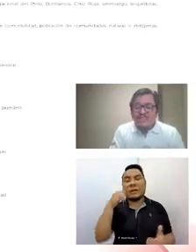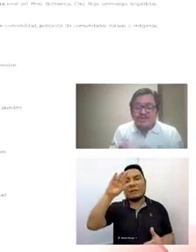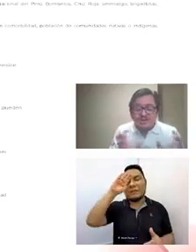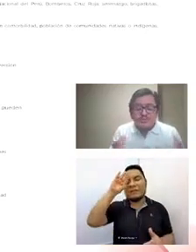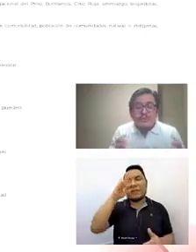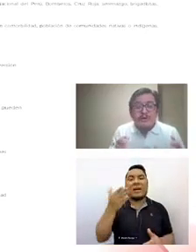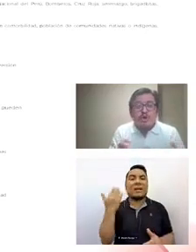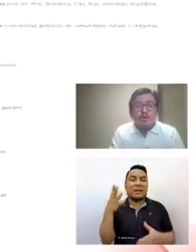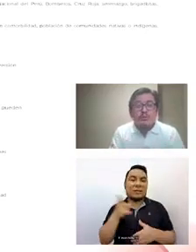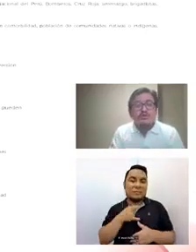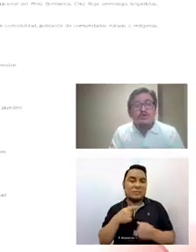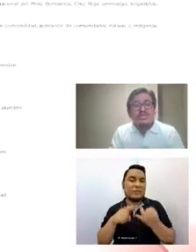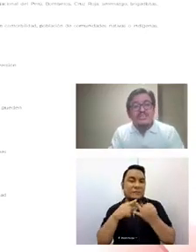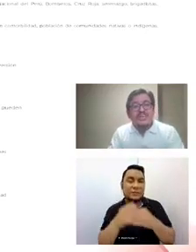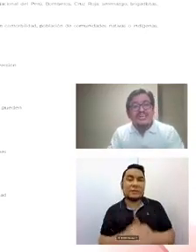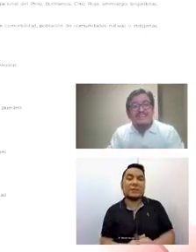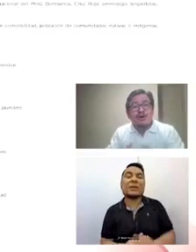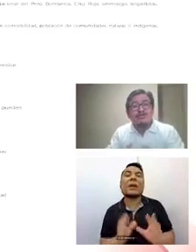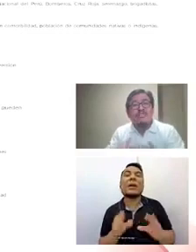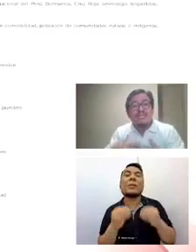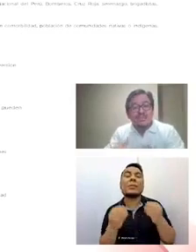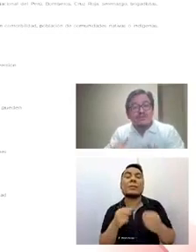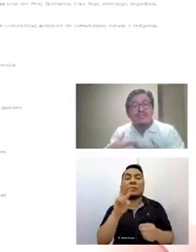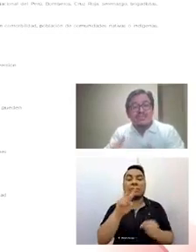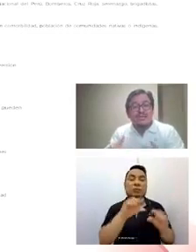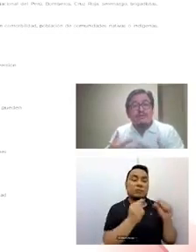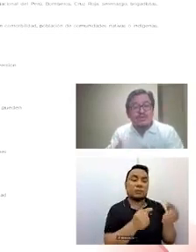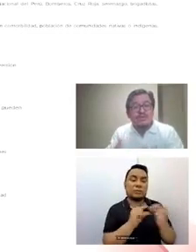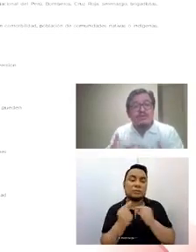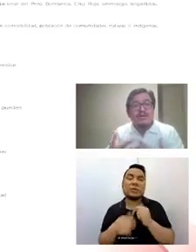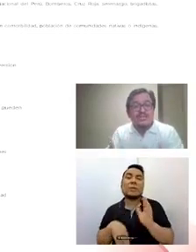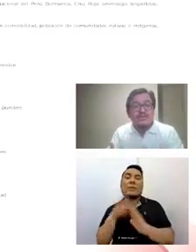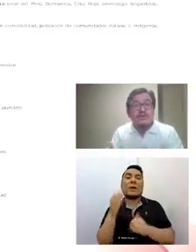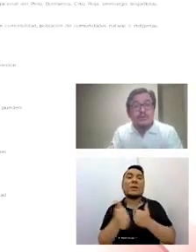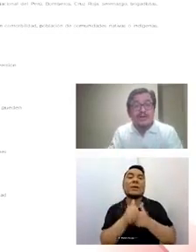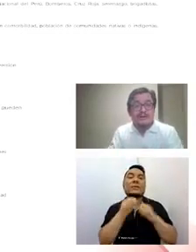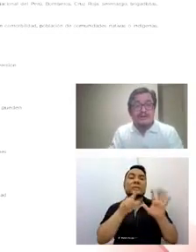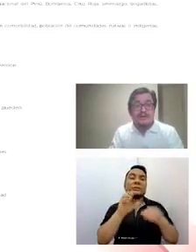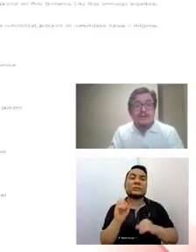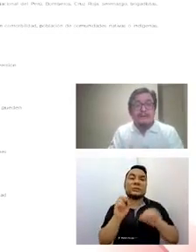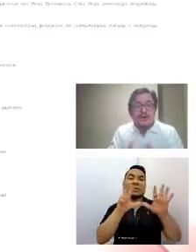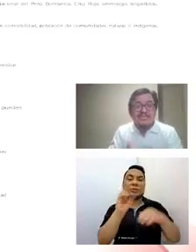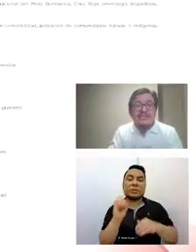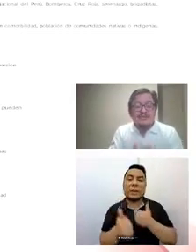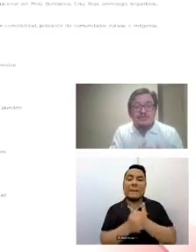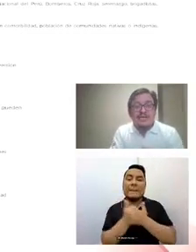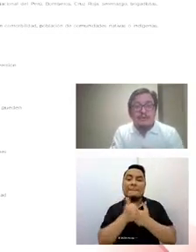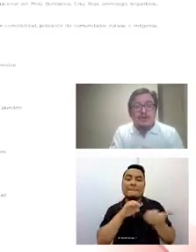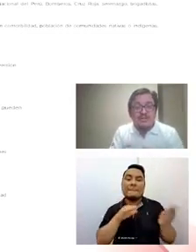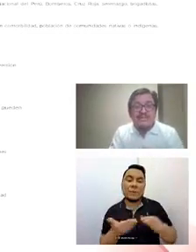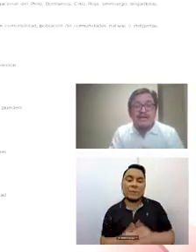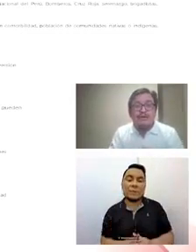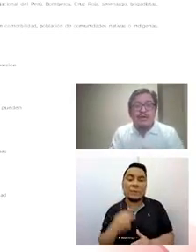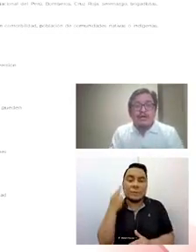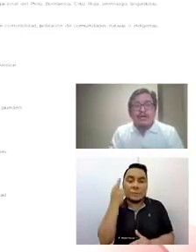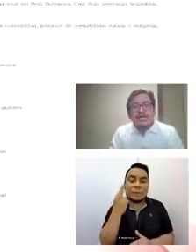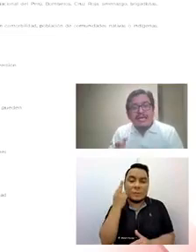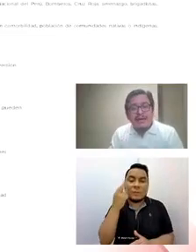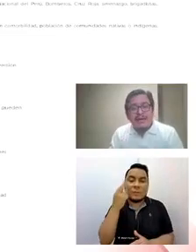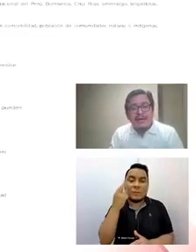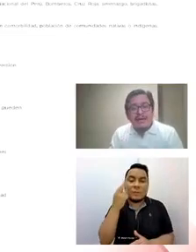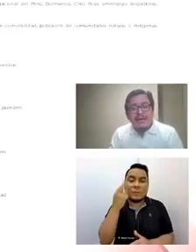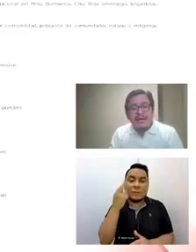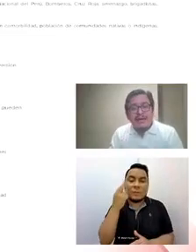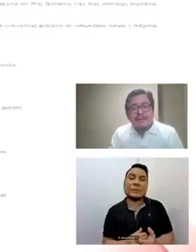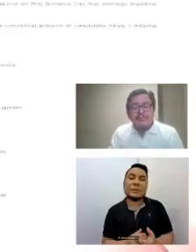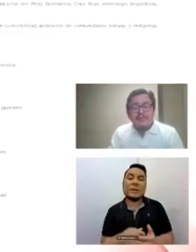hablamos. ¿Por qué? Porque estos 2 primeros grupos son los que tienen ese 80 o 70% de riesgo de muerte. Por esa razón se ha priorizado.